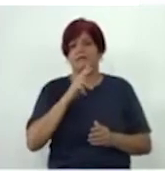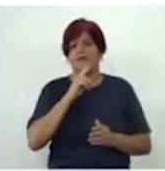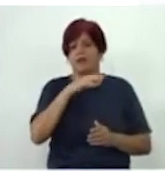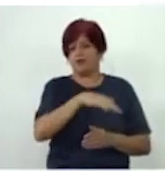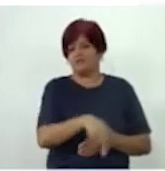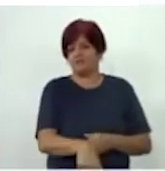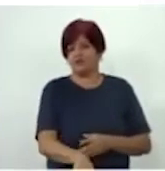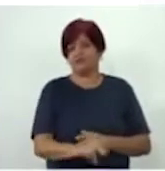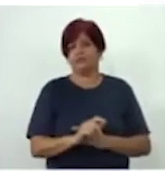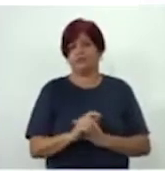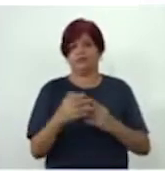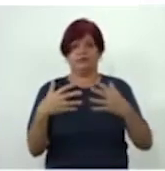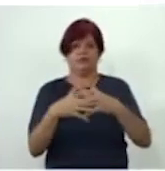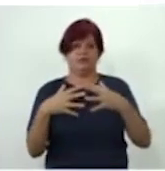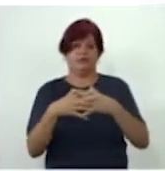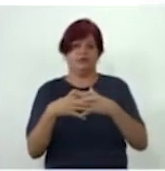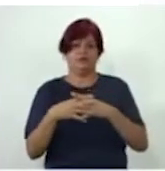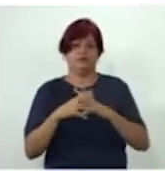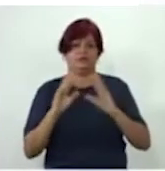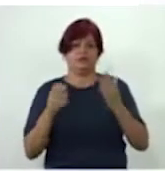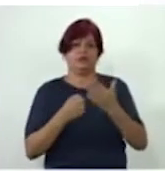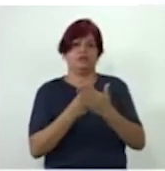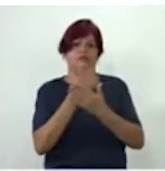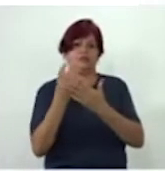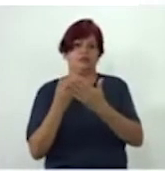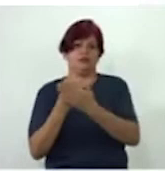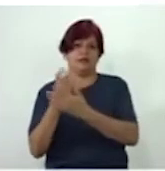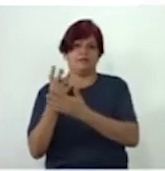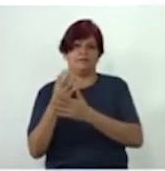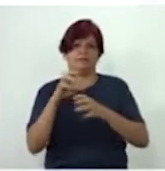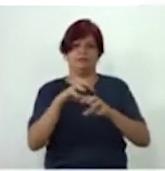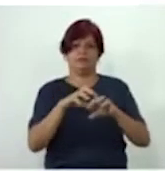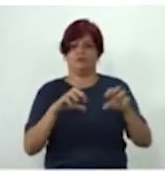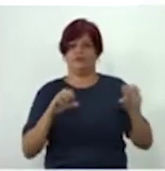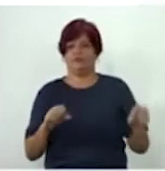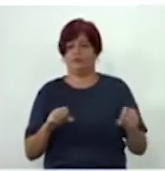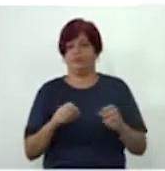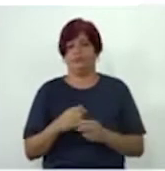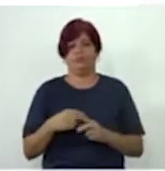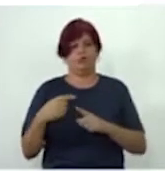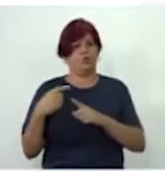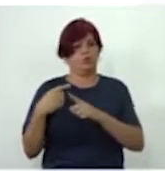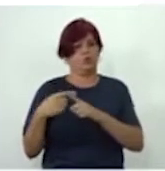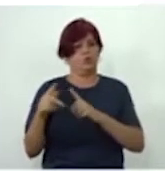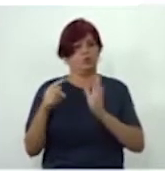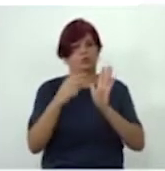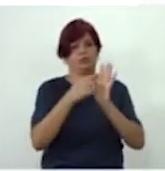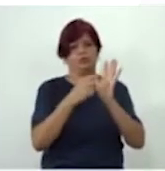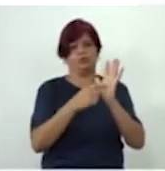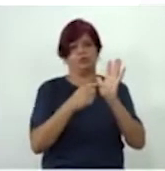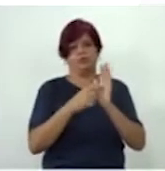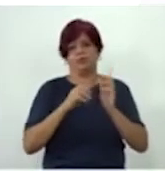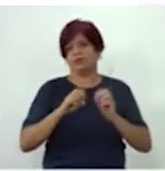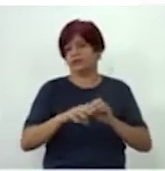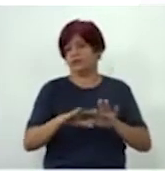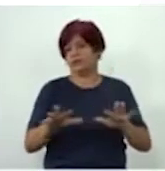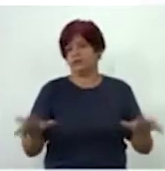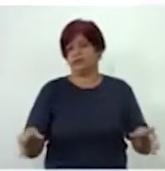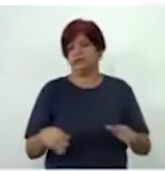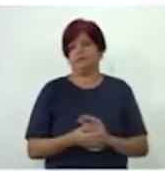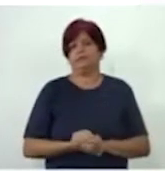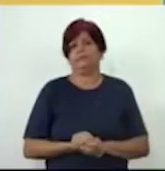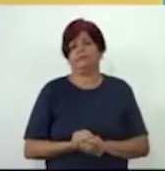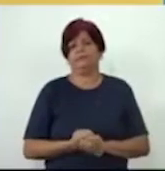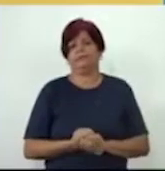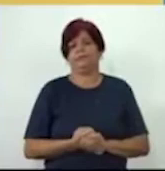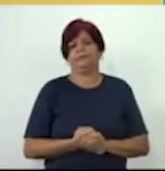las relaciones entre las plantas y los animales con otros componentes naturales.